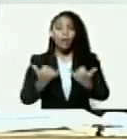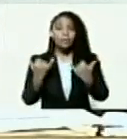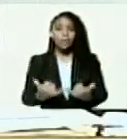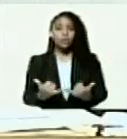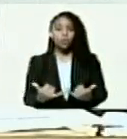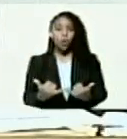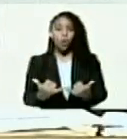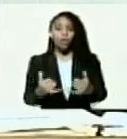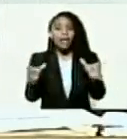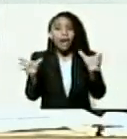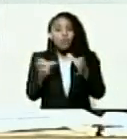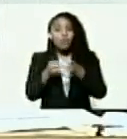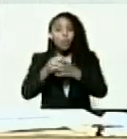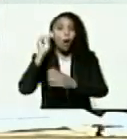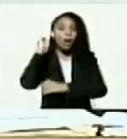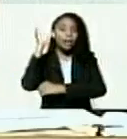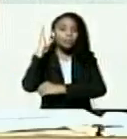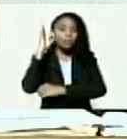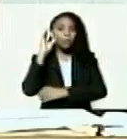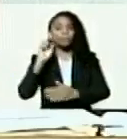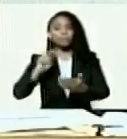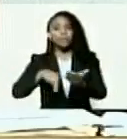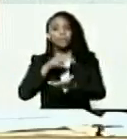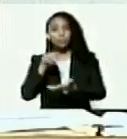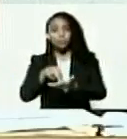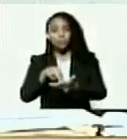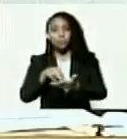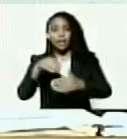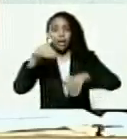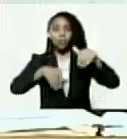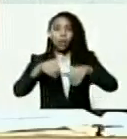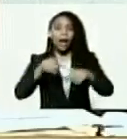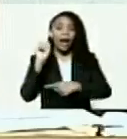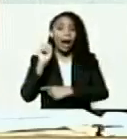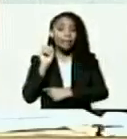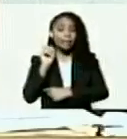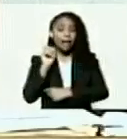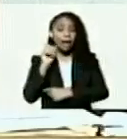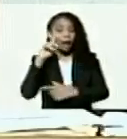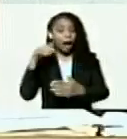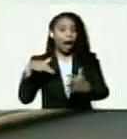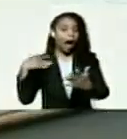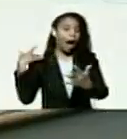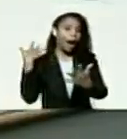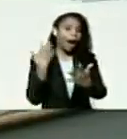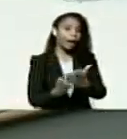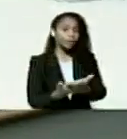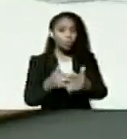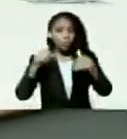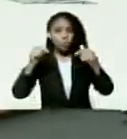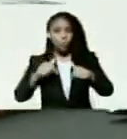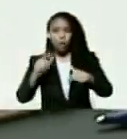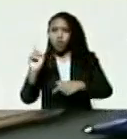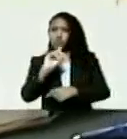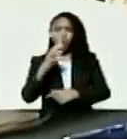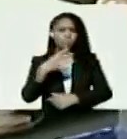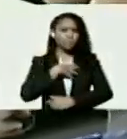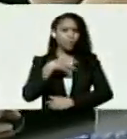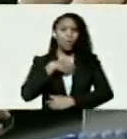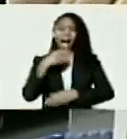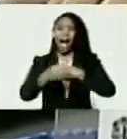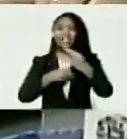el Consejo Nacional Electoral. Desde esa fecha hasta hoy, no se había podido consolidar